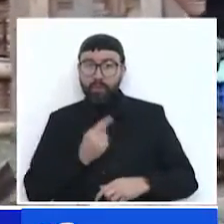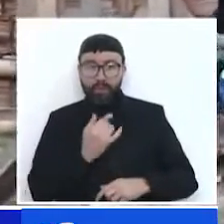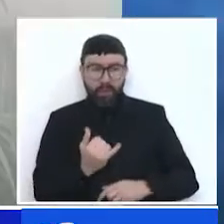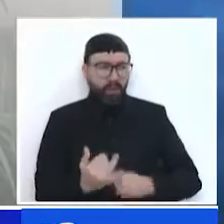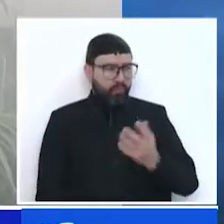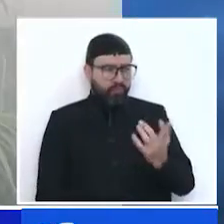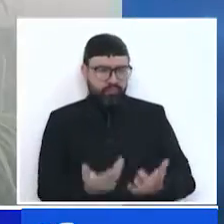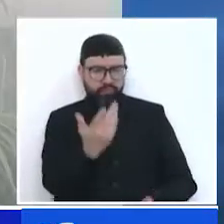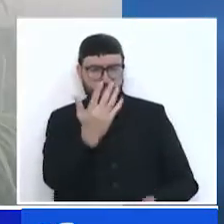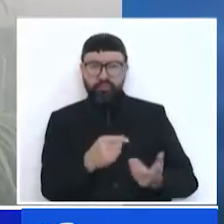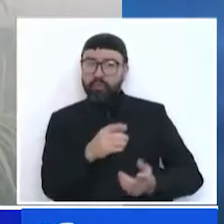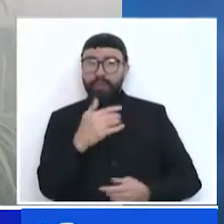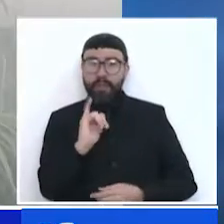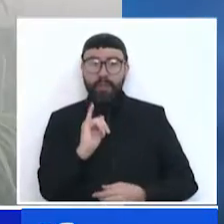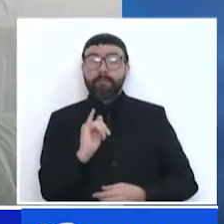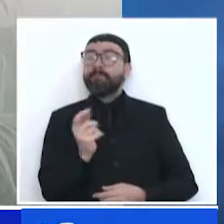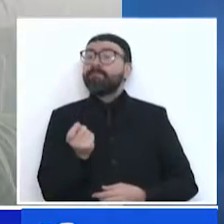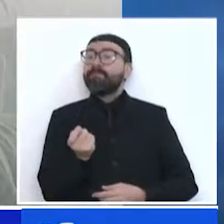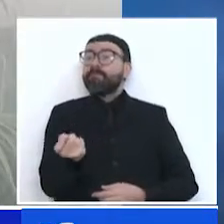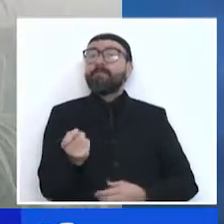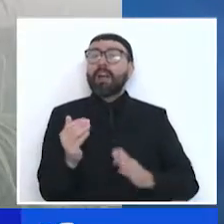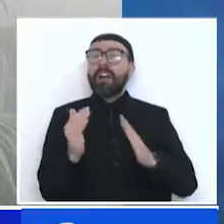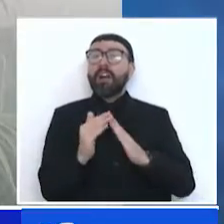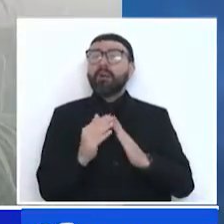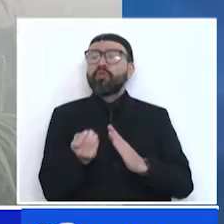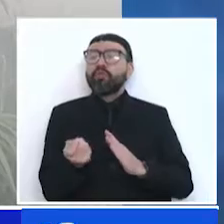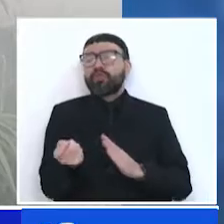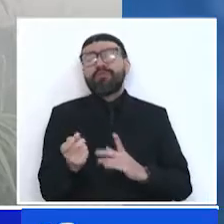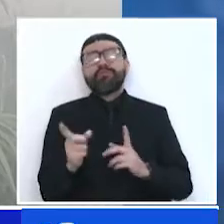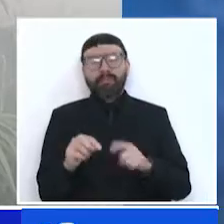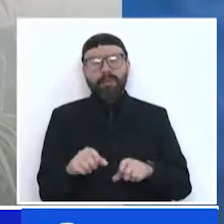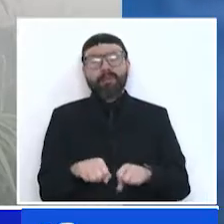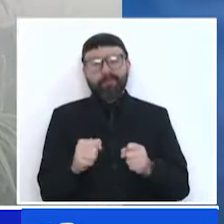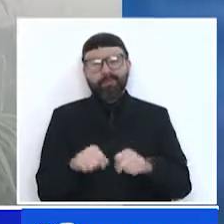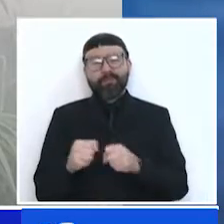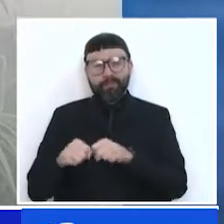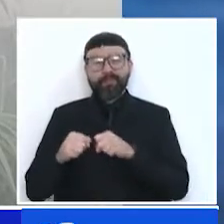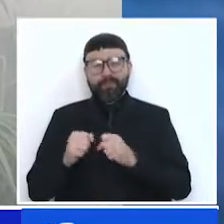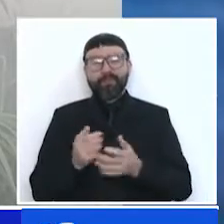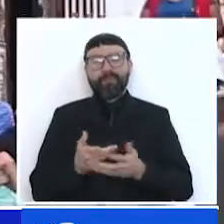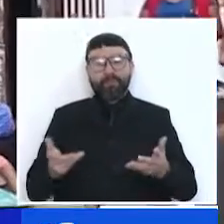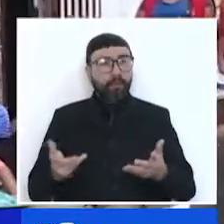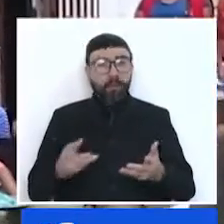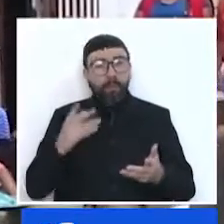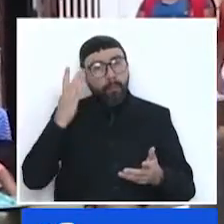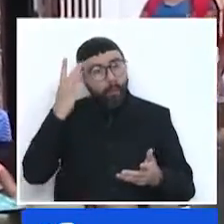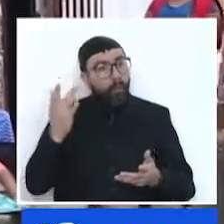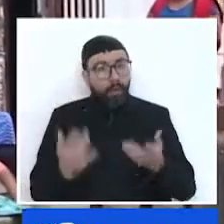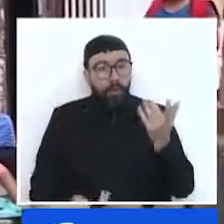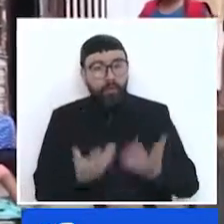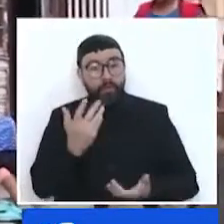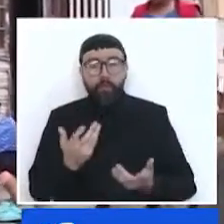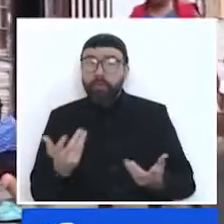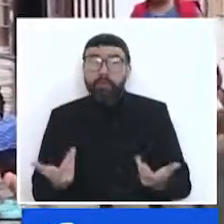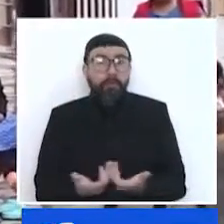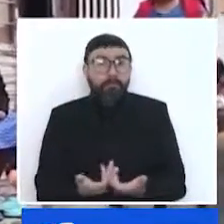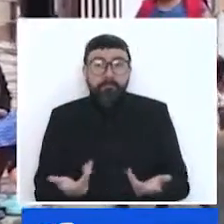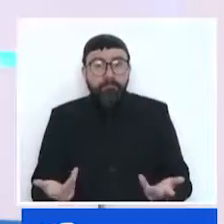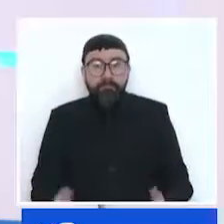totalidad, sino con una vivienda aledaña con afectaciones parciales. Las causas del incendio aún son materia de